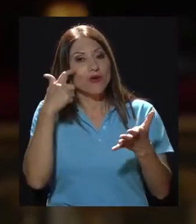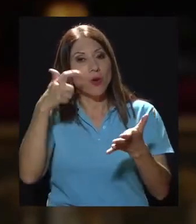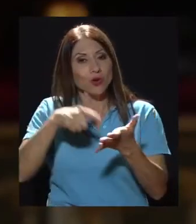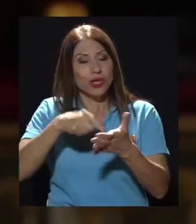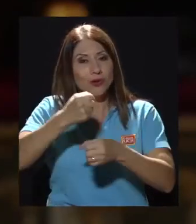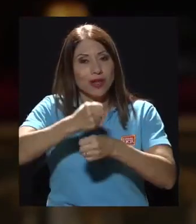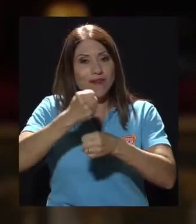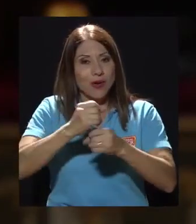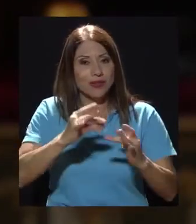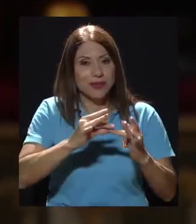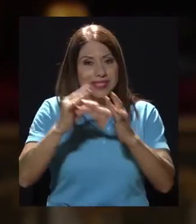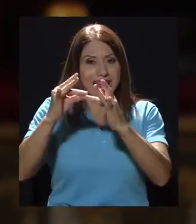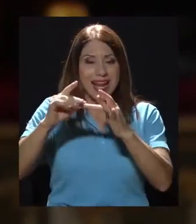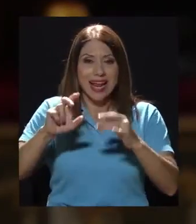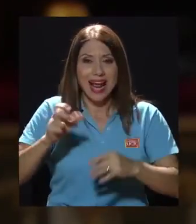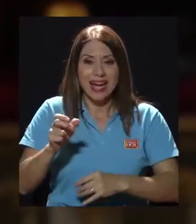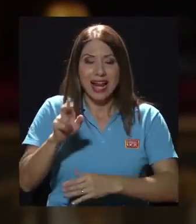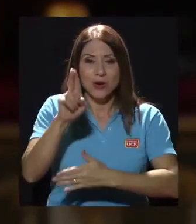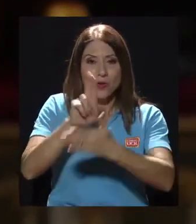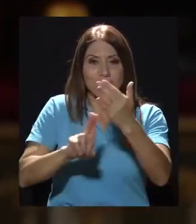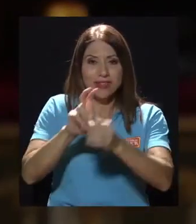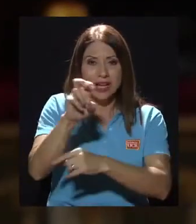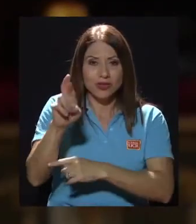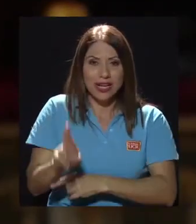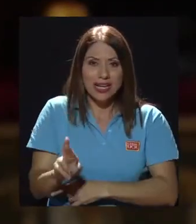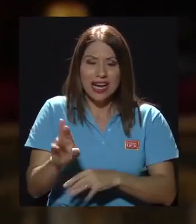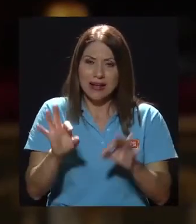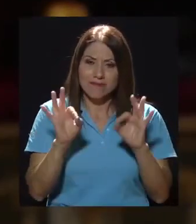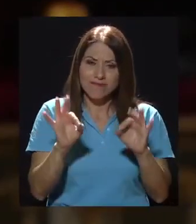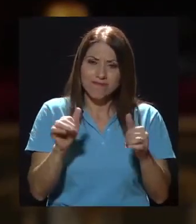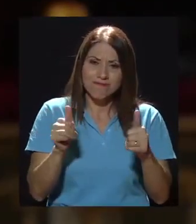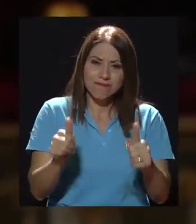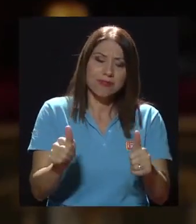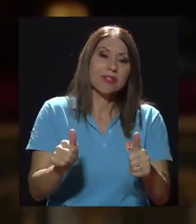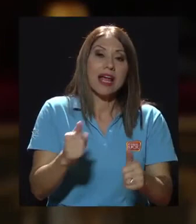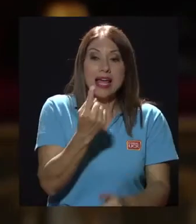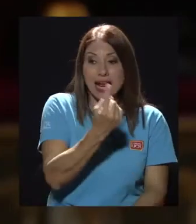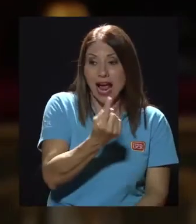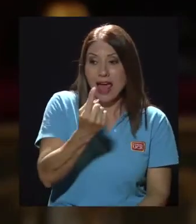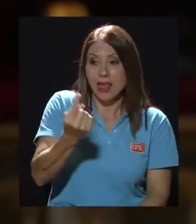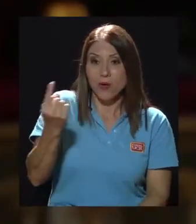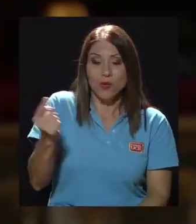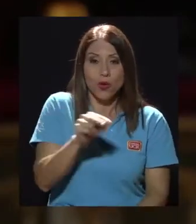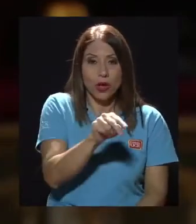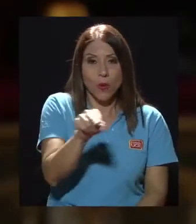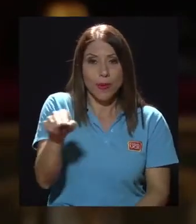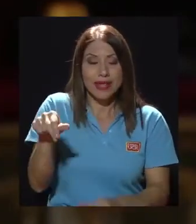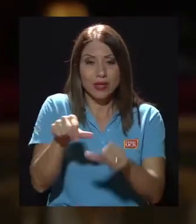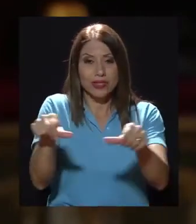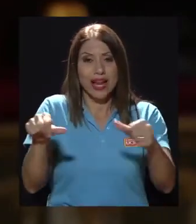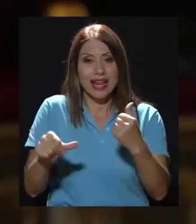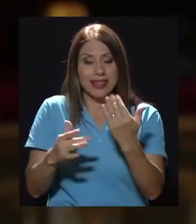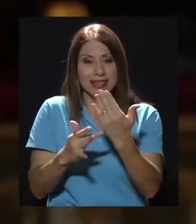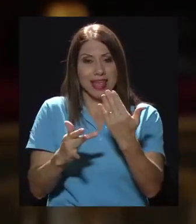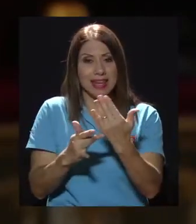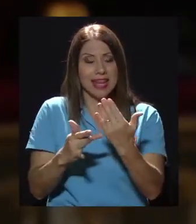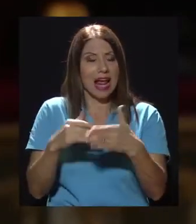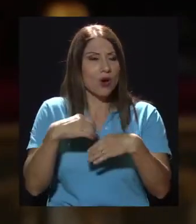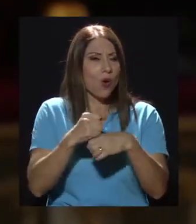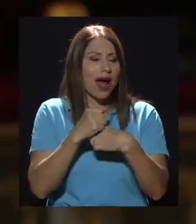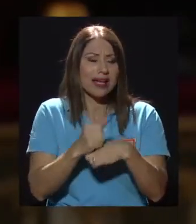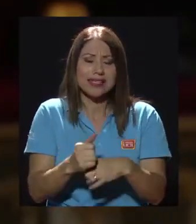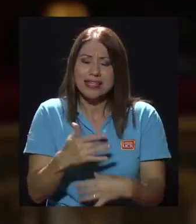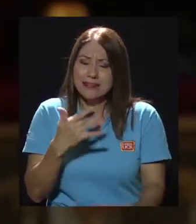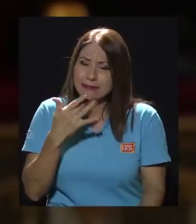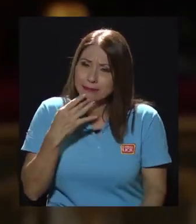especial que el Canal Universidad de Costa Rica tiene bien hecho, y que cada uno de nuestros compañeros en el área técnica lo hacen de manera